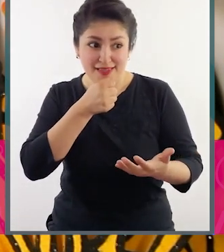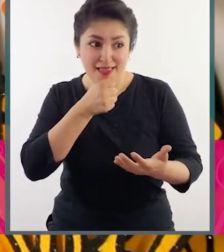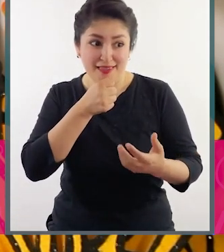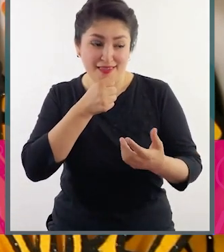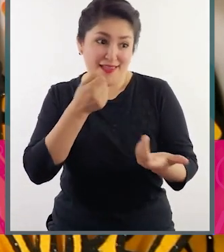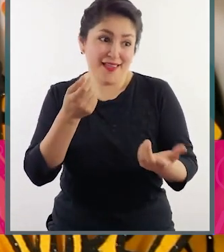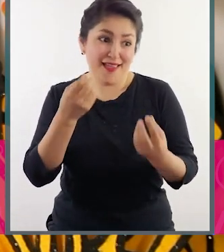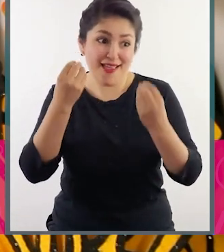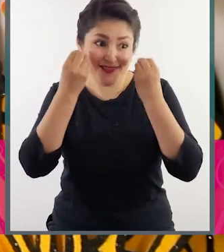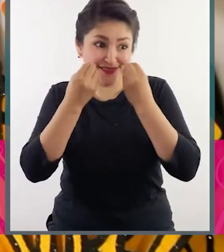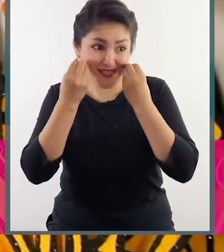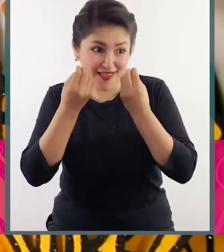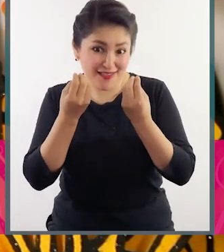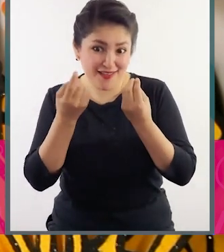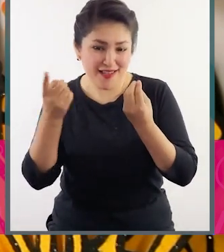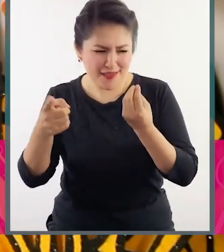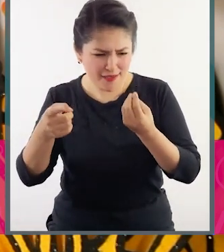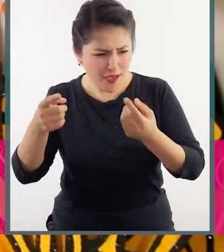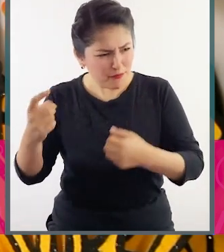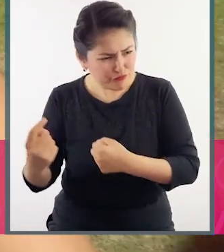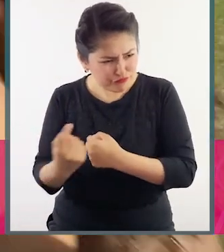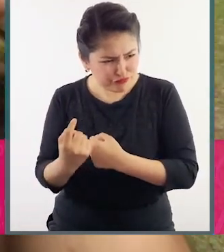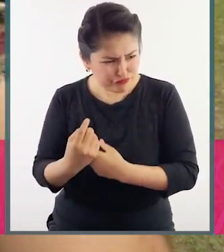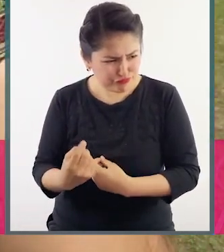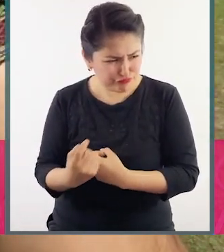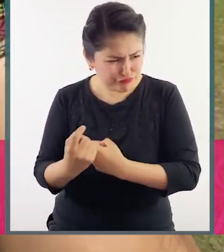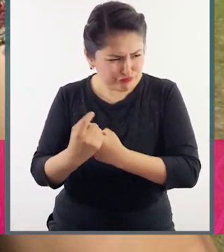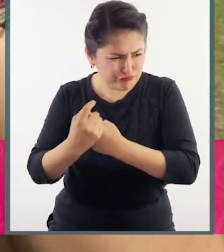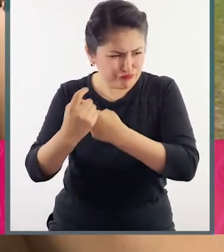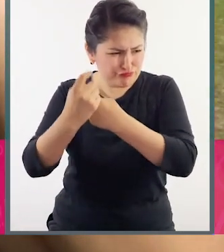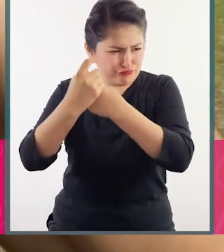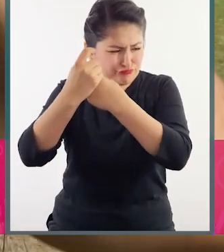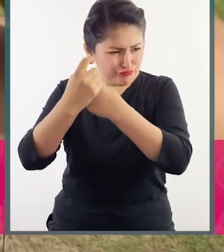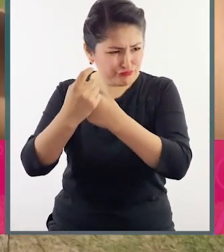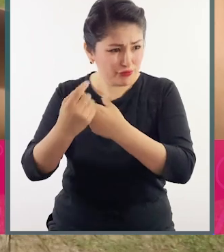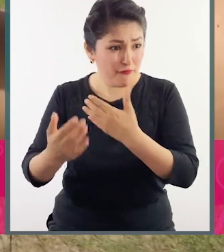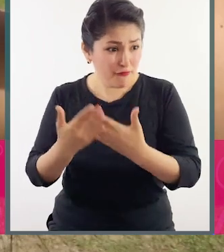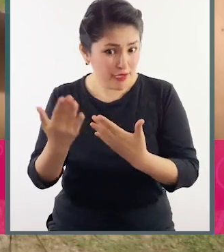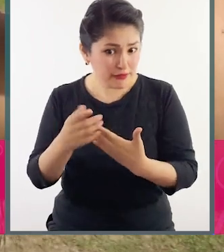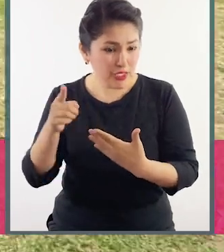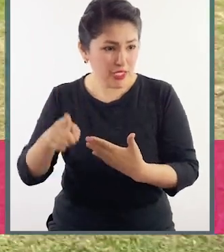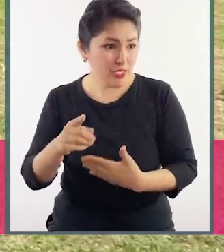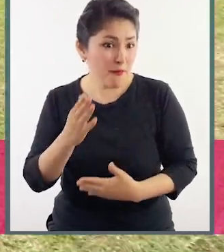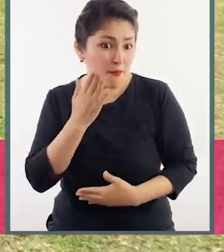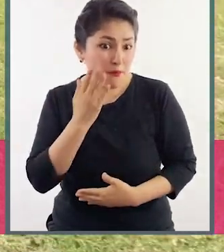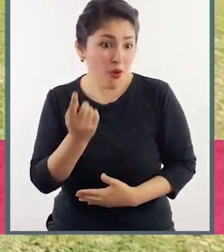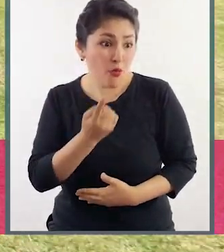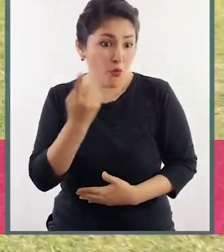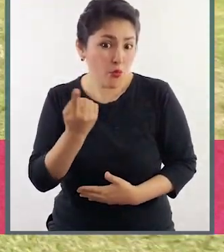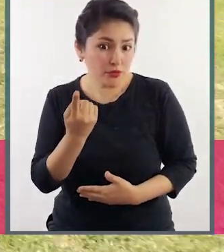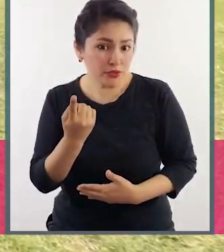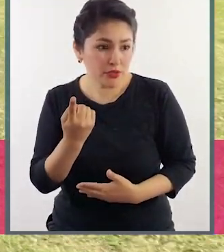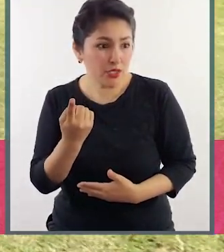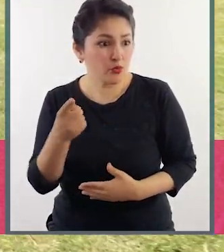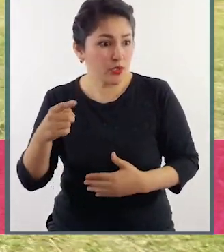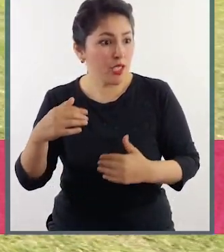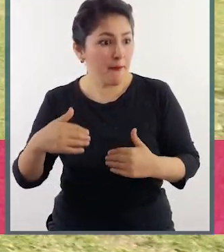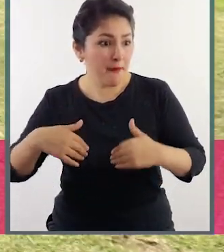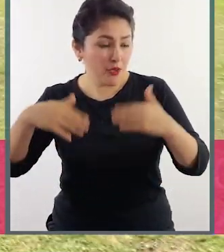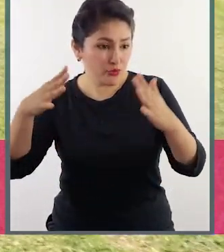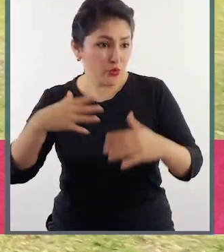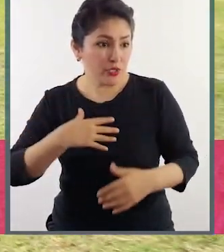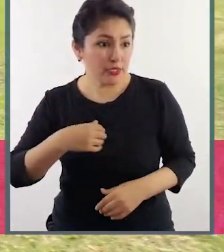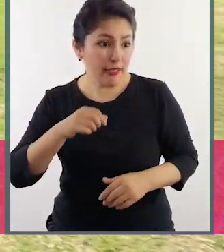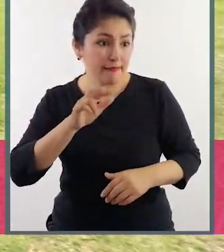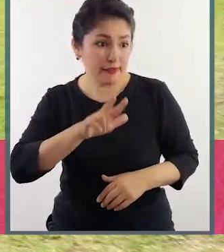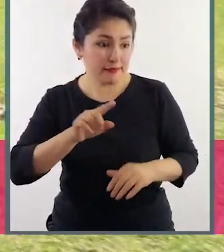andina criar un hijo solo, y lo ha hecho, ¿no? No es fácil para una mujer sin familia querer tener un hijo a pesar de que a los